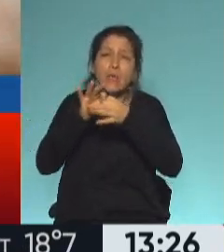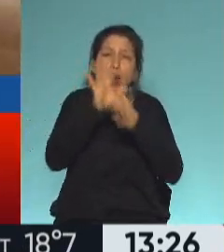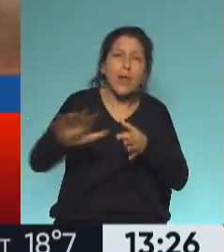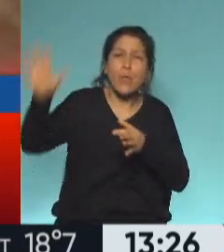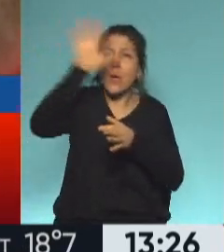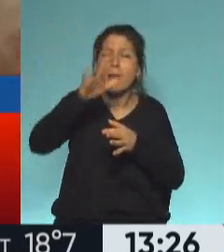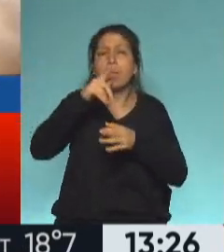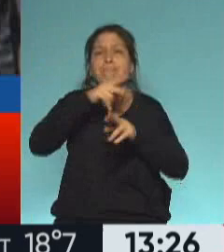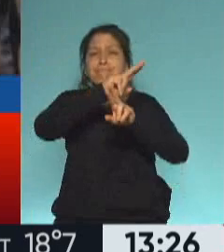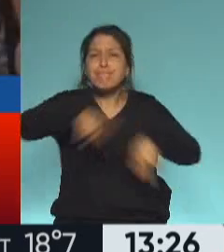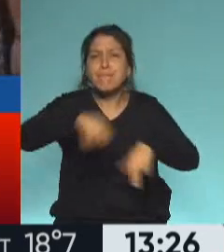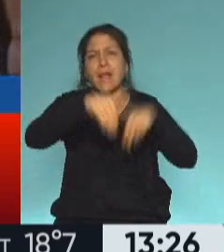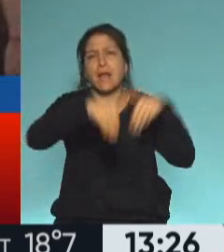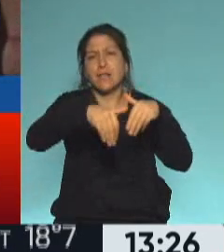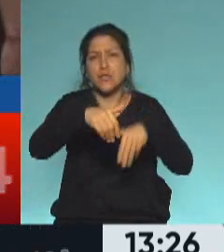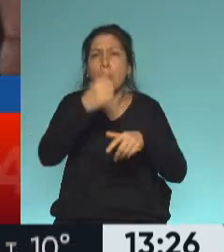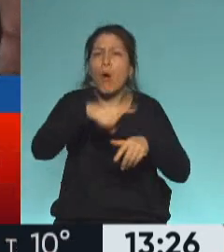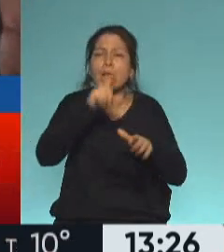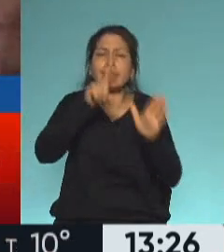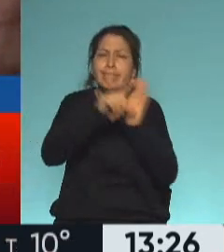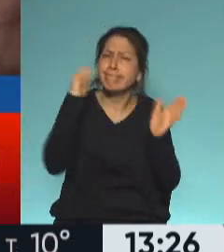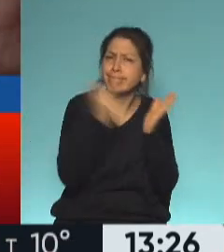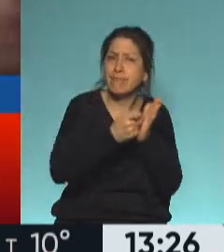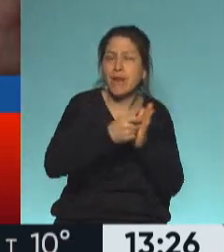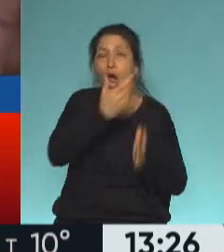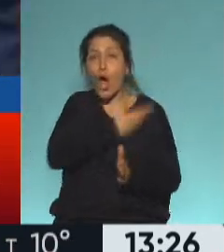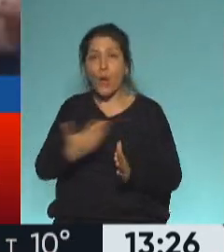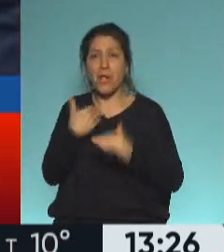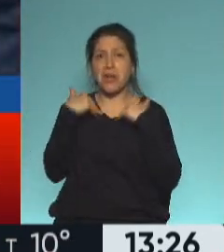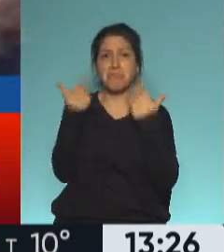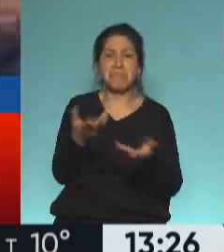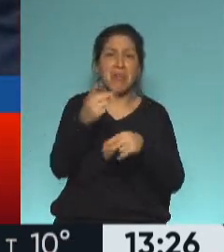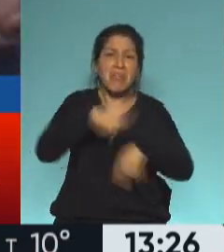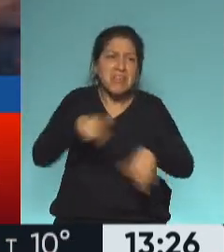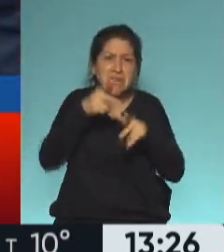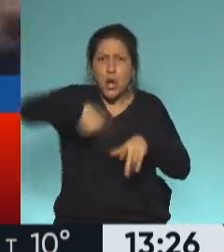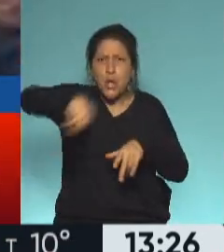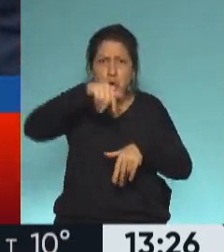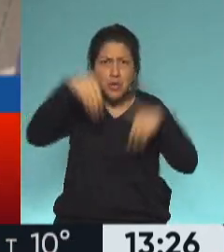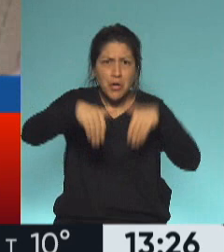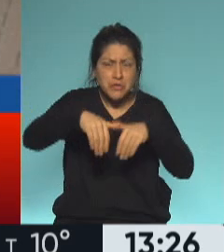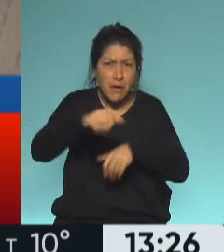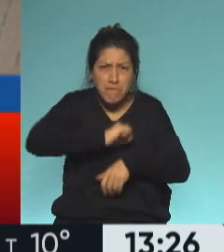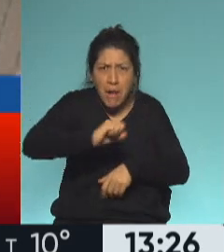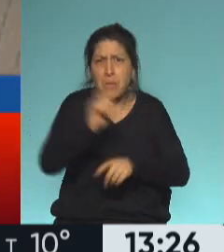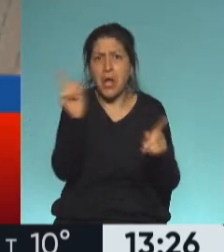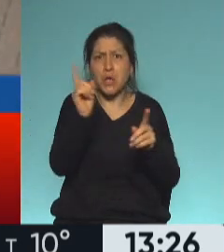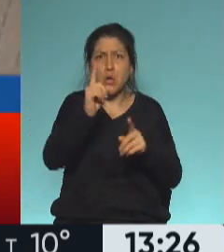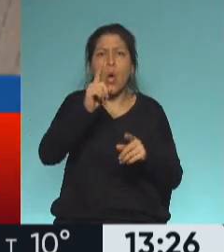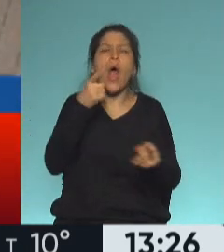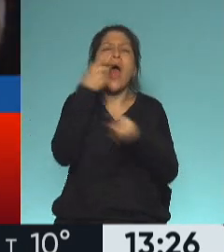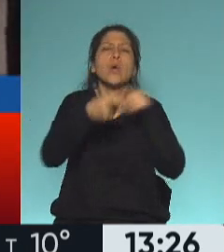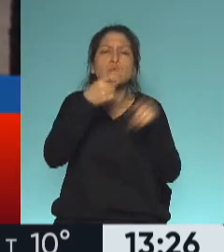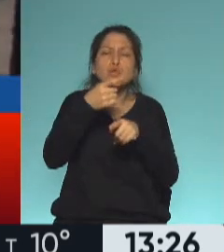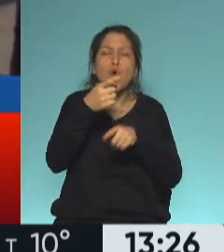por fraudulentos. Su gobierno, por su parte, rechazó haber cometido fraude electoral y acusó a la OTAN de estar detrás